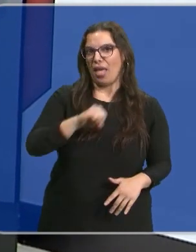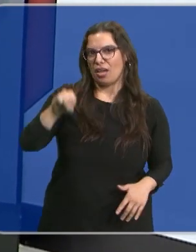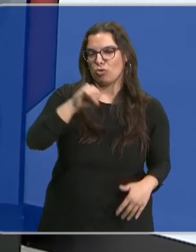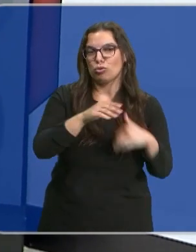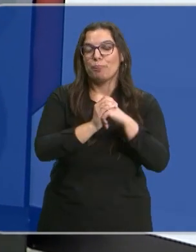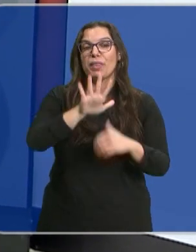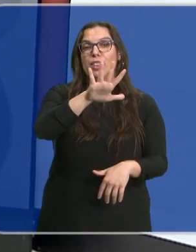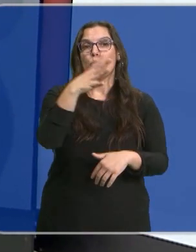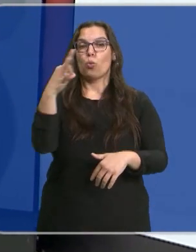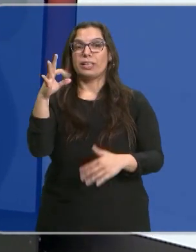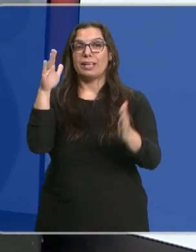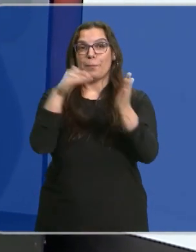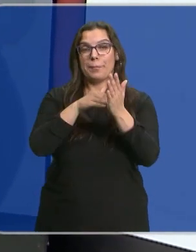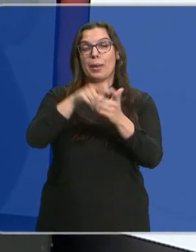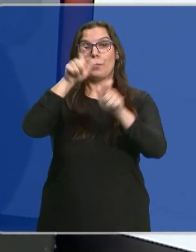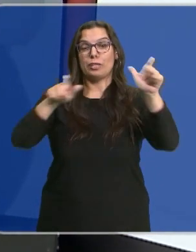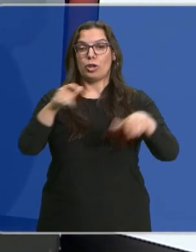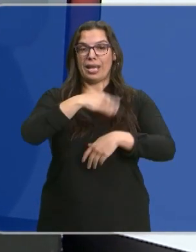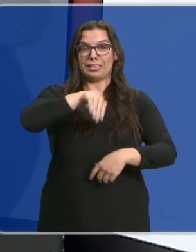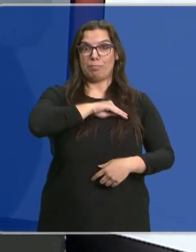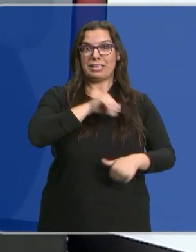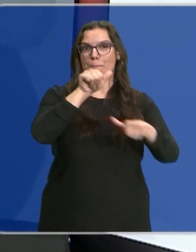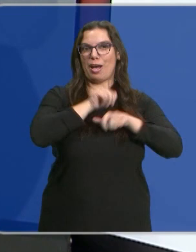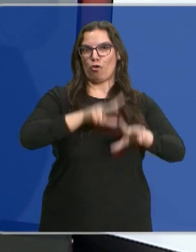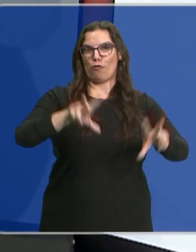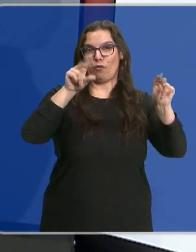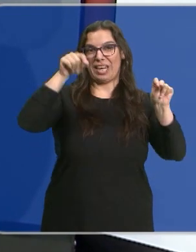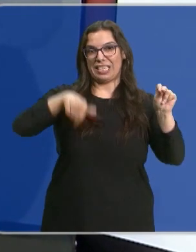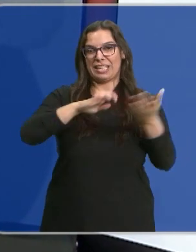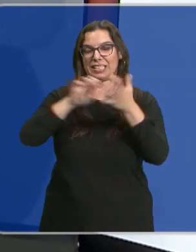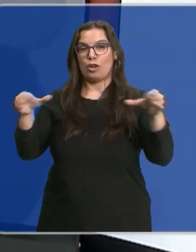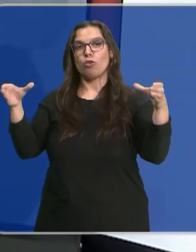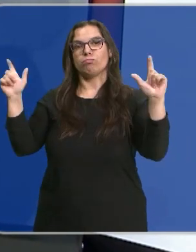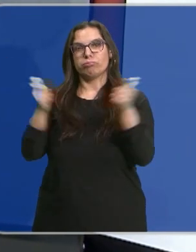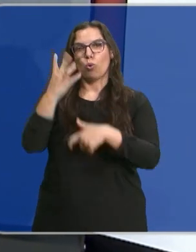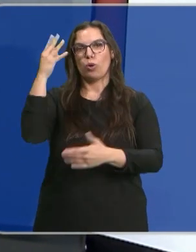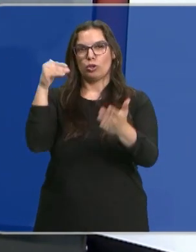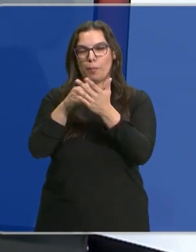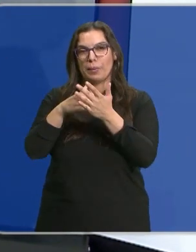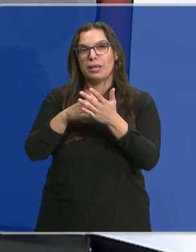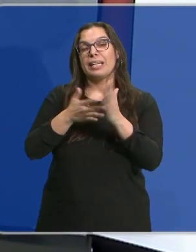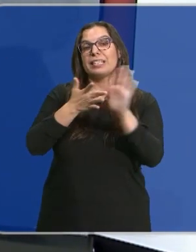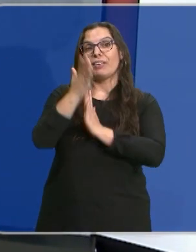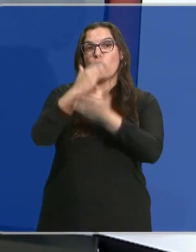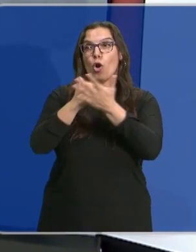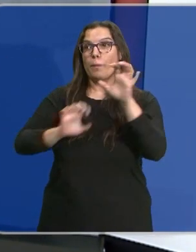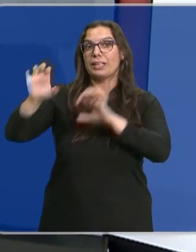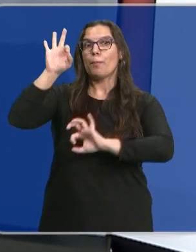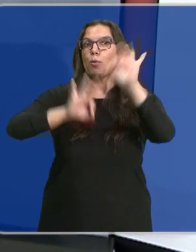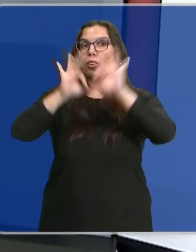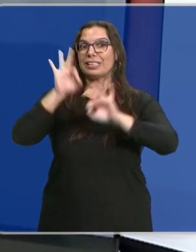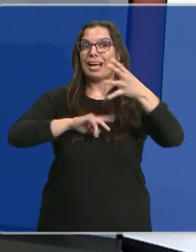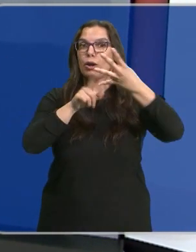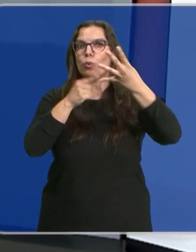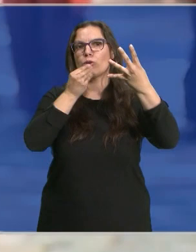años. 50.000 personas en España, 4.000 en Castilla y León. Nuestra comunidad es la cuarta con la mayor caída porcentual. Lidia